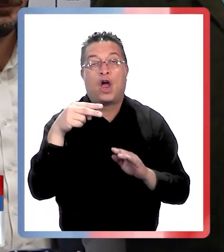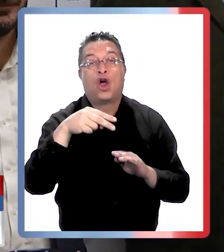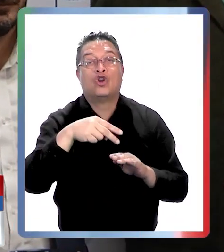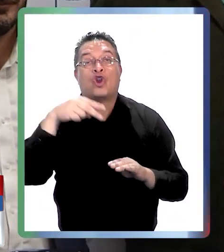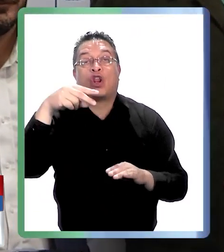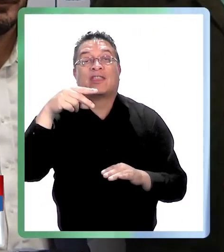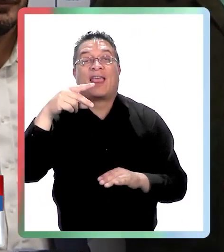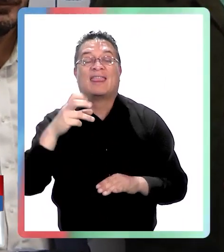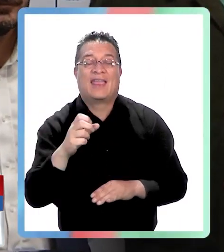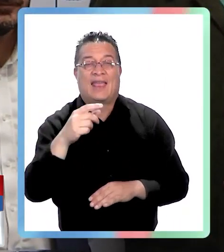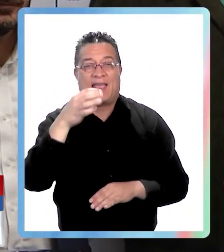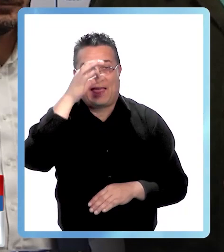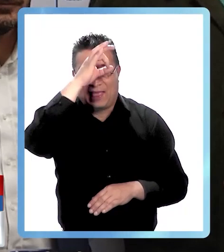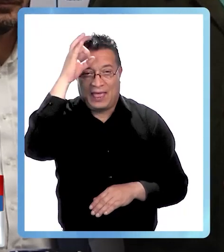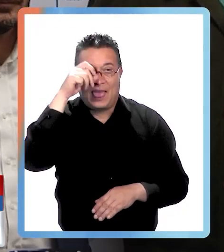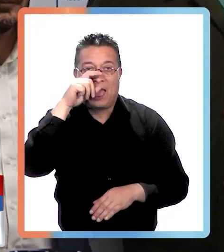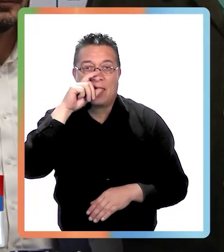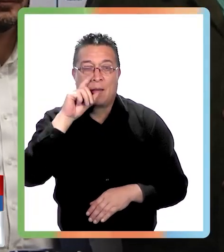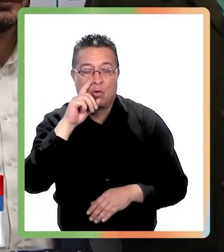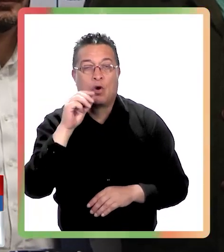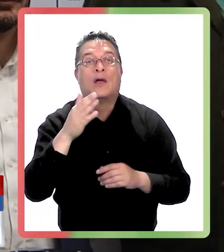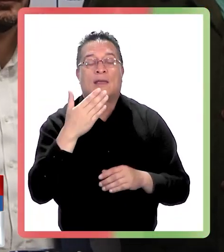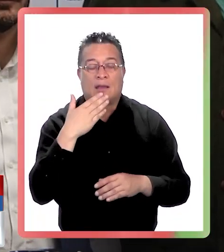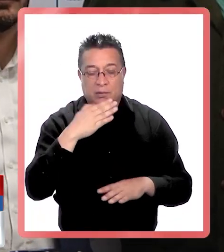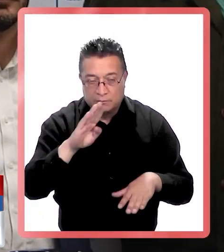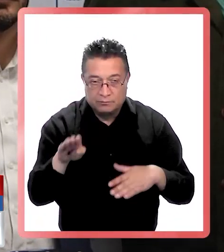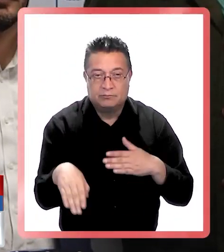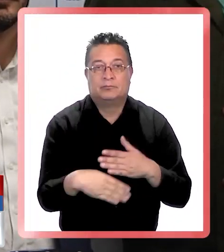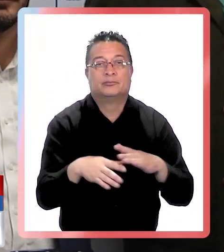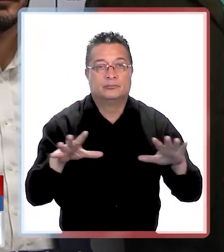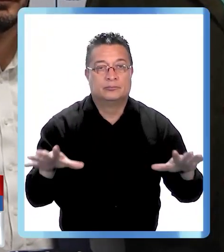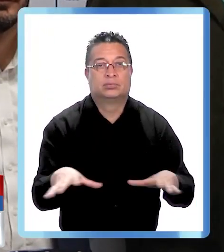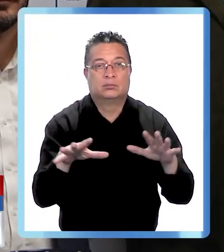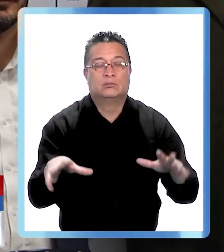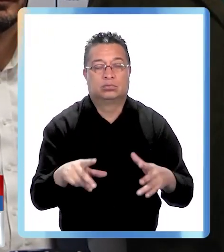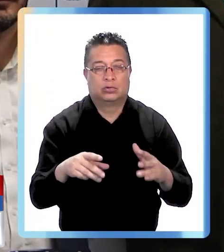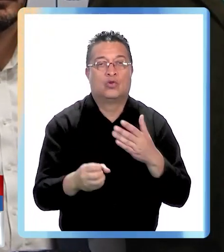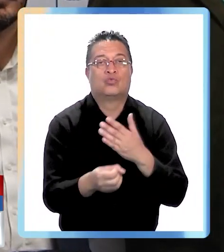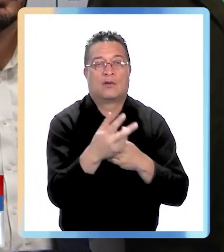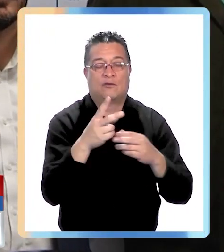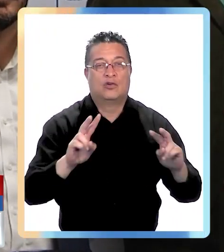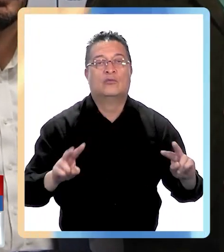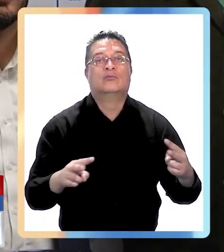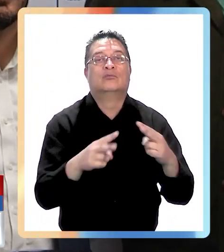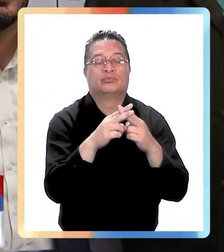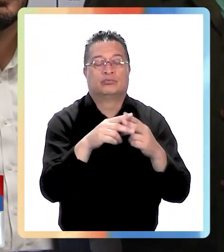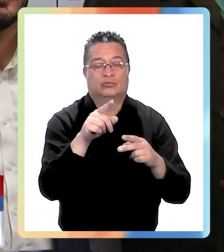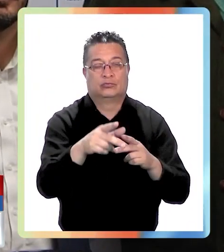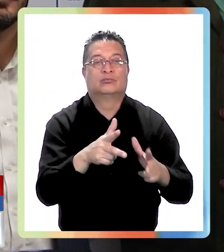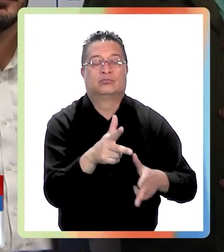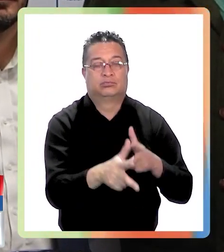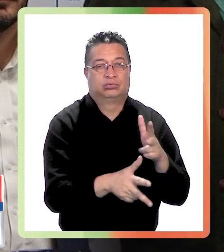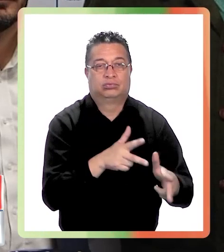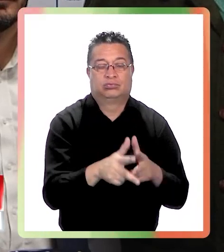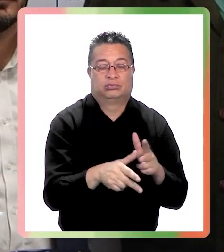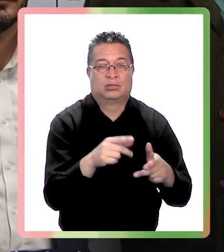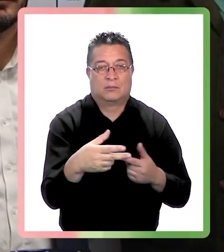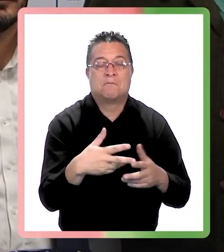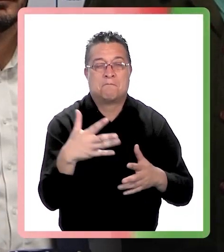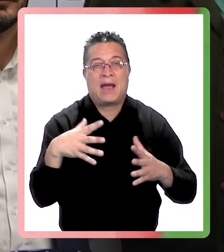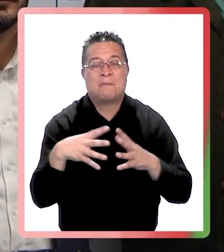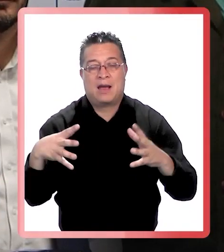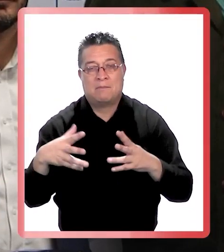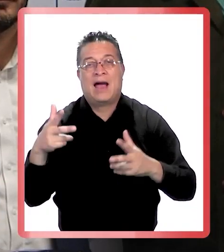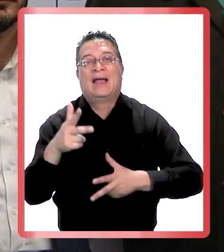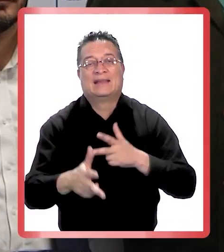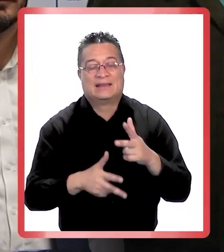Temuco. También hay esfuerzos por ir incorporando nueva infraestructura, nuevo material rodante, mayor cantidad de